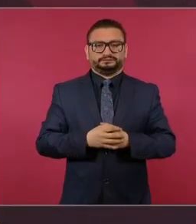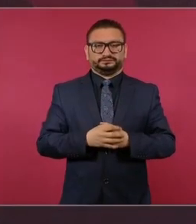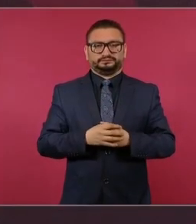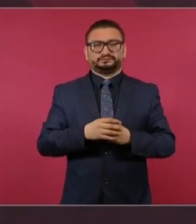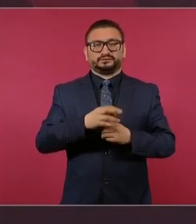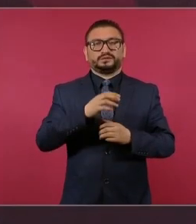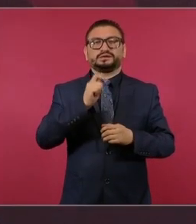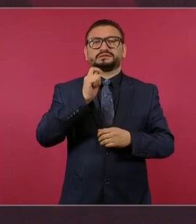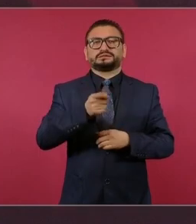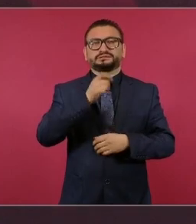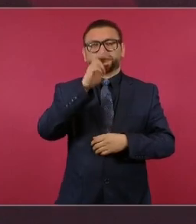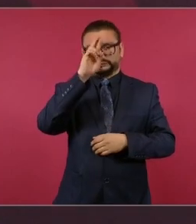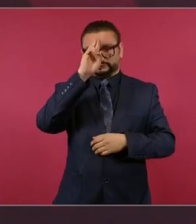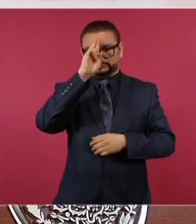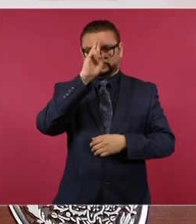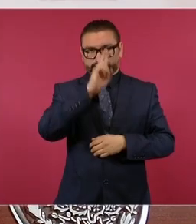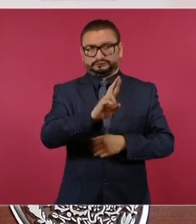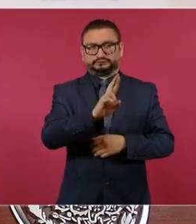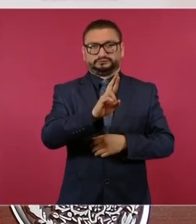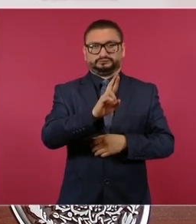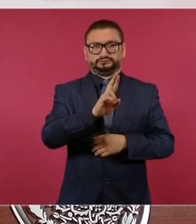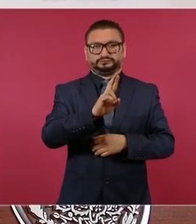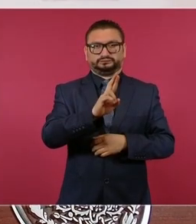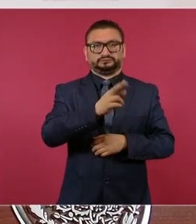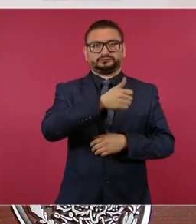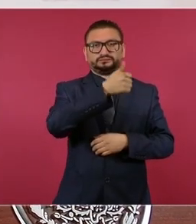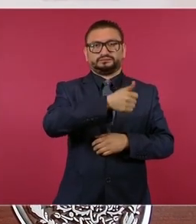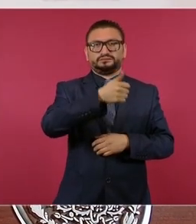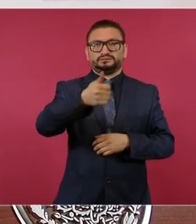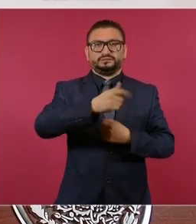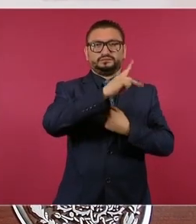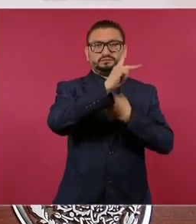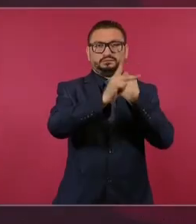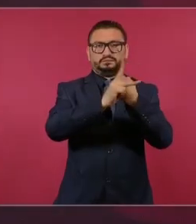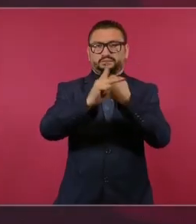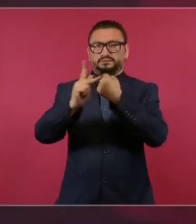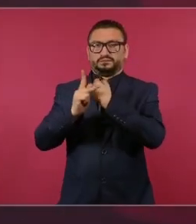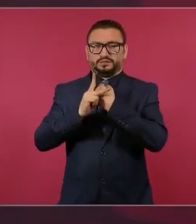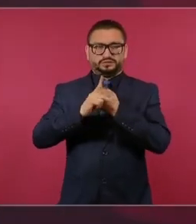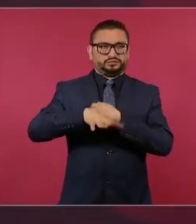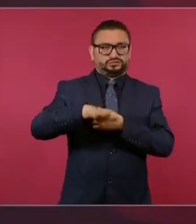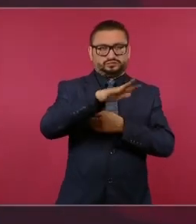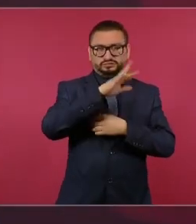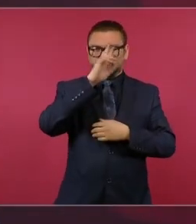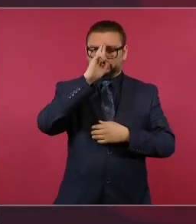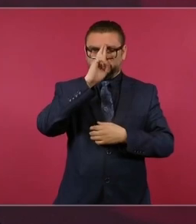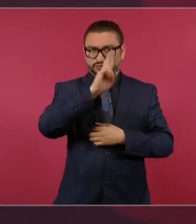el respeto a las soberanías de los pueblos,